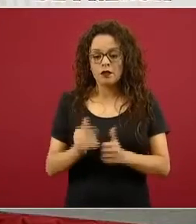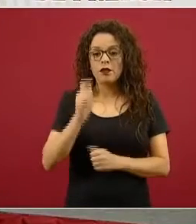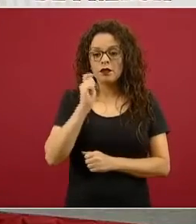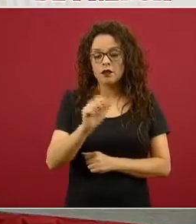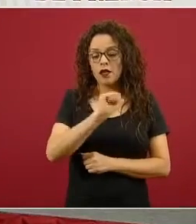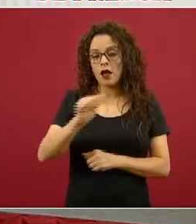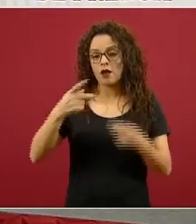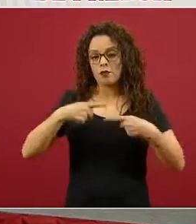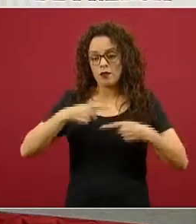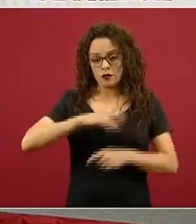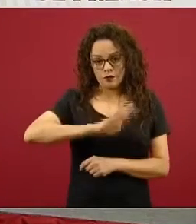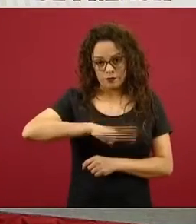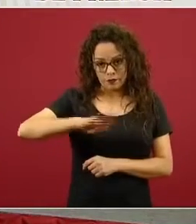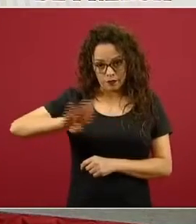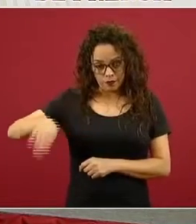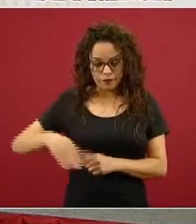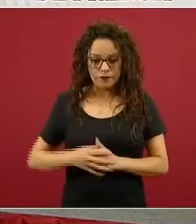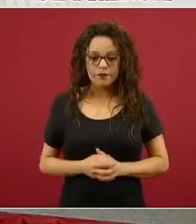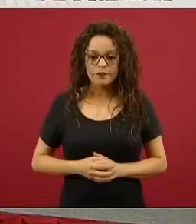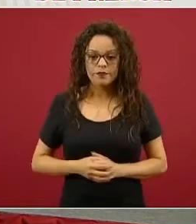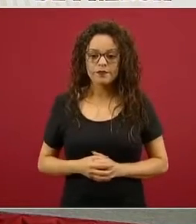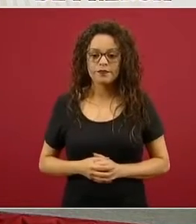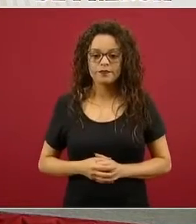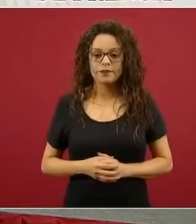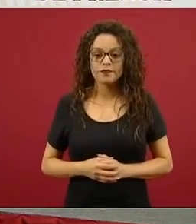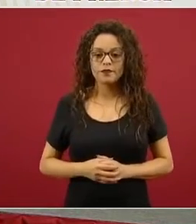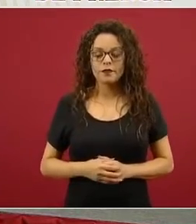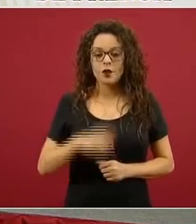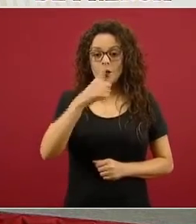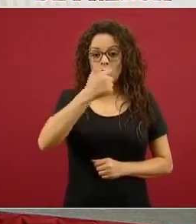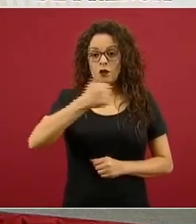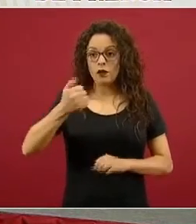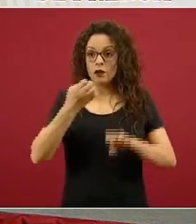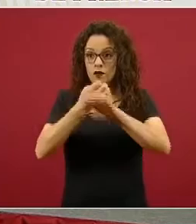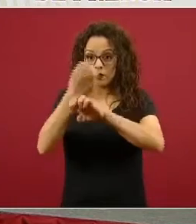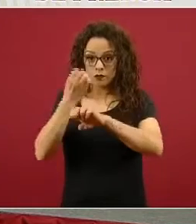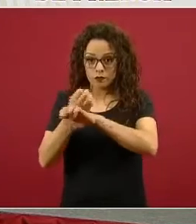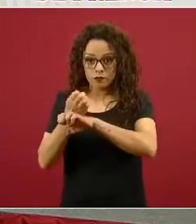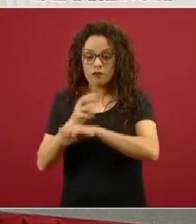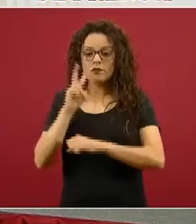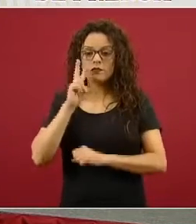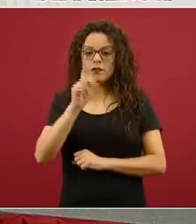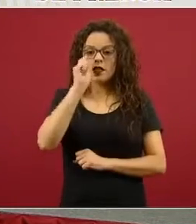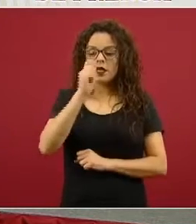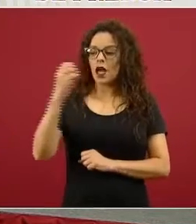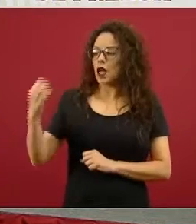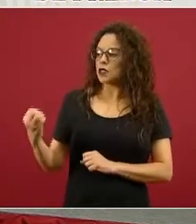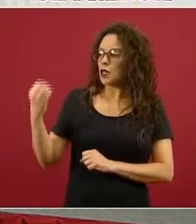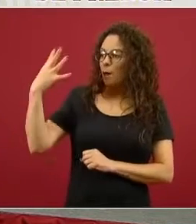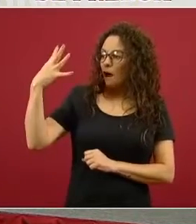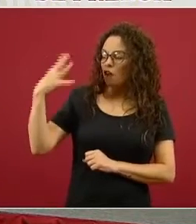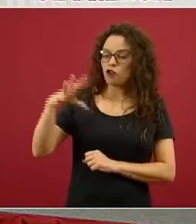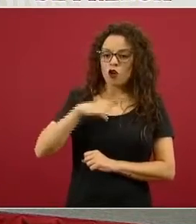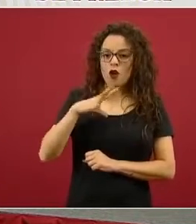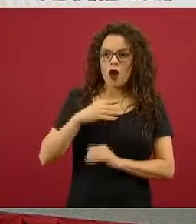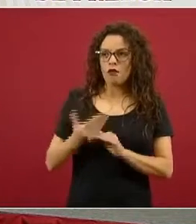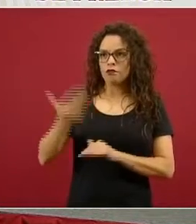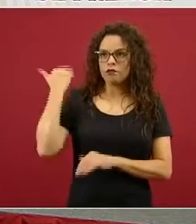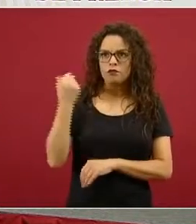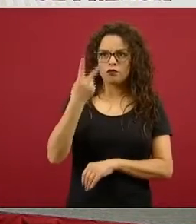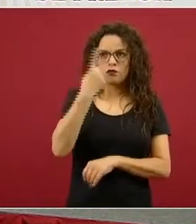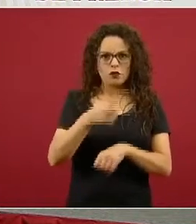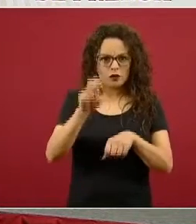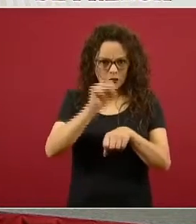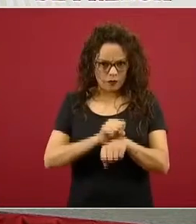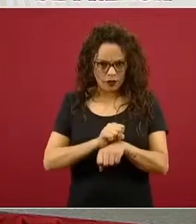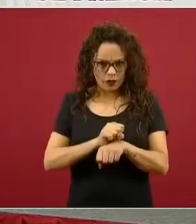defunciones. También voy a estar presentando en cada una de las entidades el semáforo con el que salió hace 2 semanas, el viernes